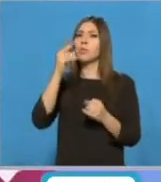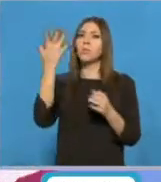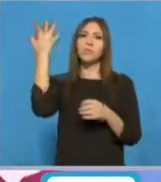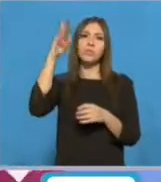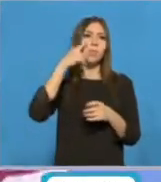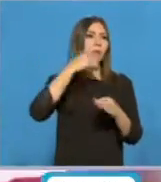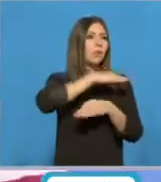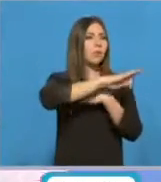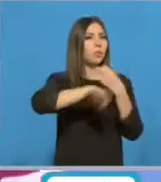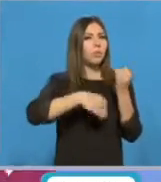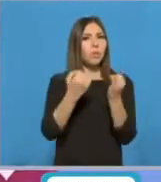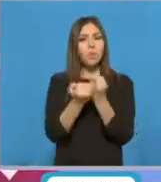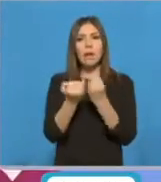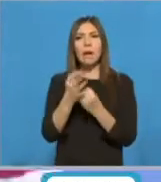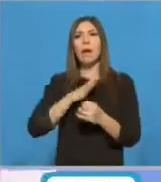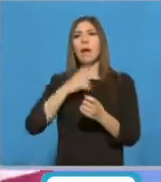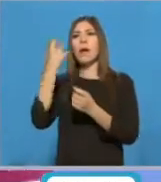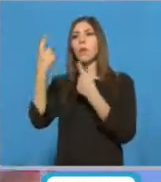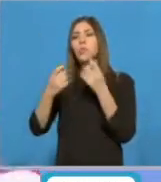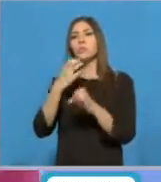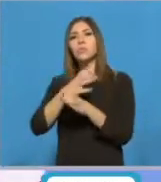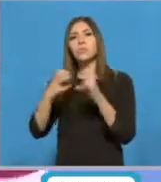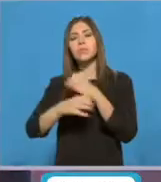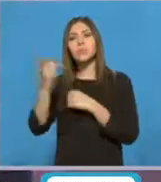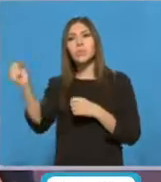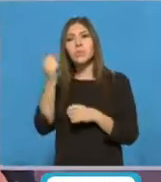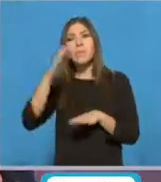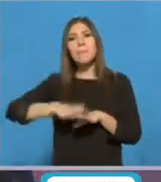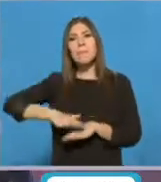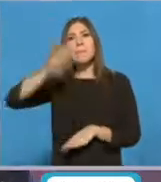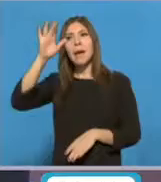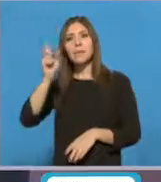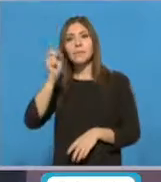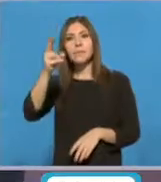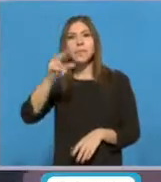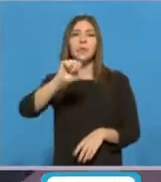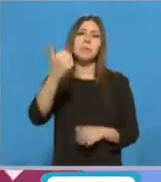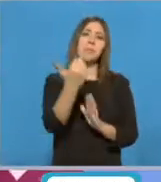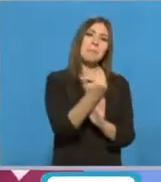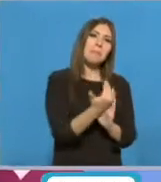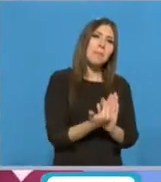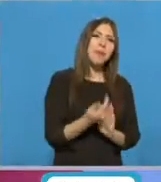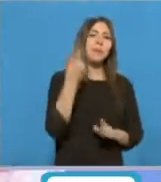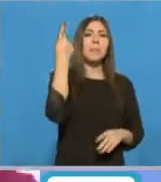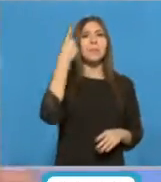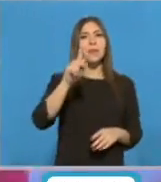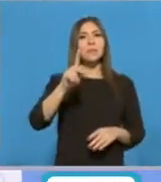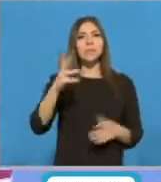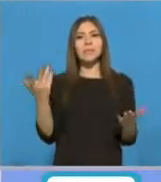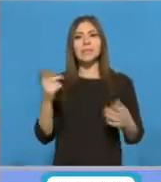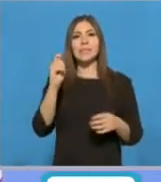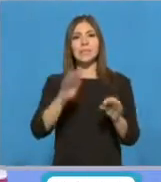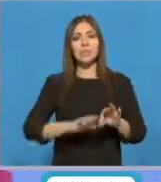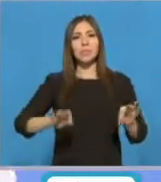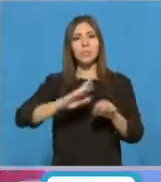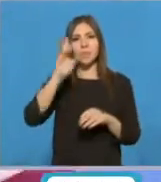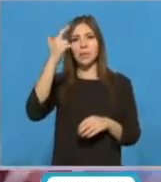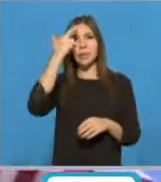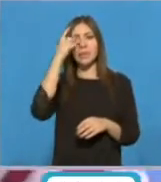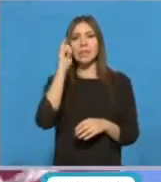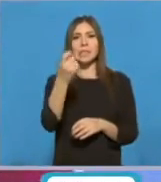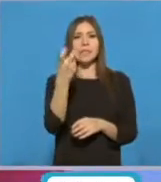hay privilegios, no hay o sea, algunos más privilegiados que otros. Entonces también es importante recordar cómo tenemos eso al alcance y